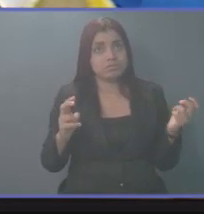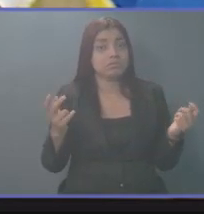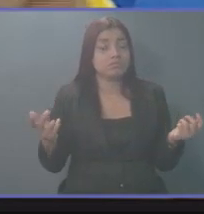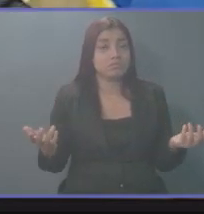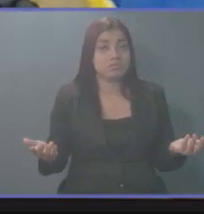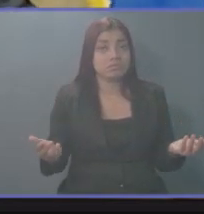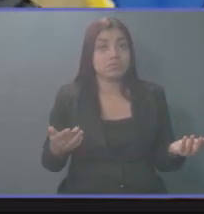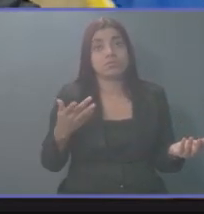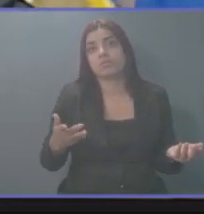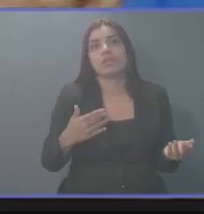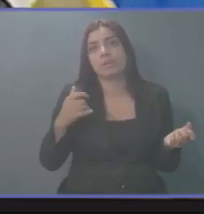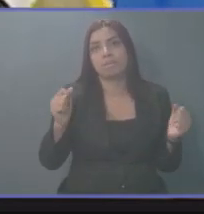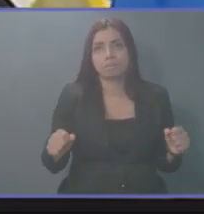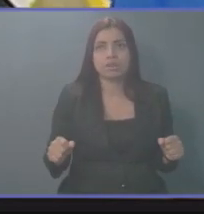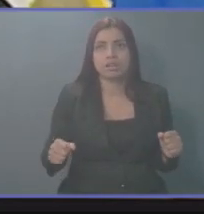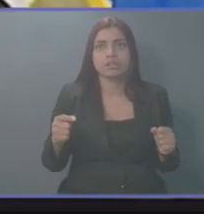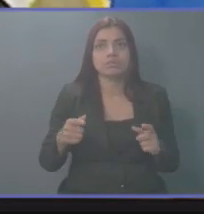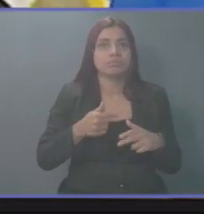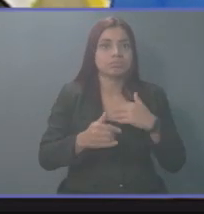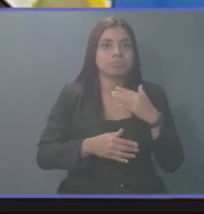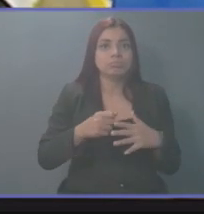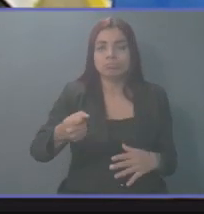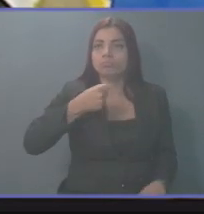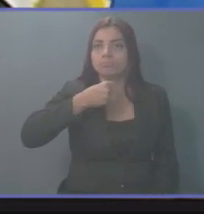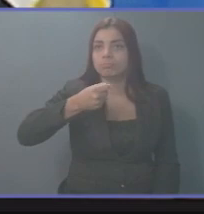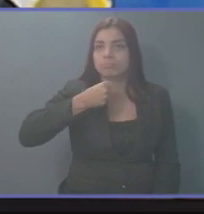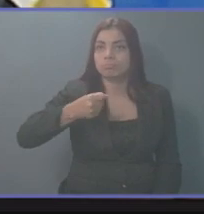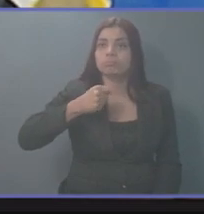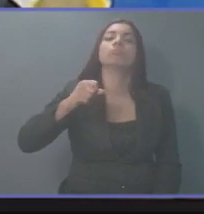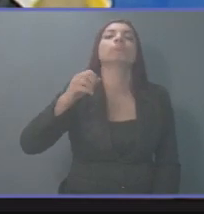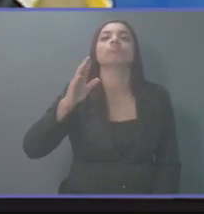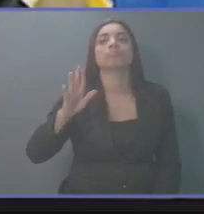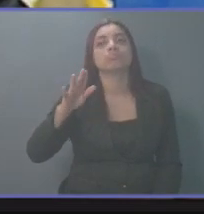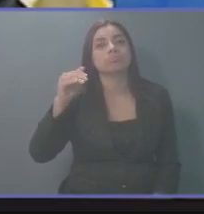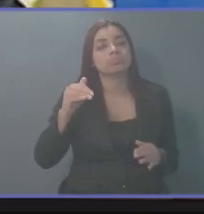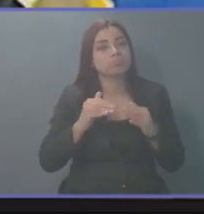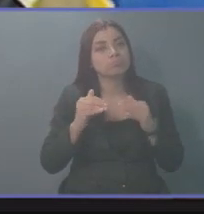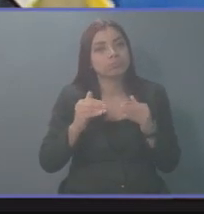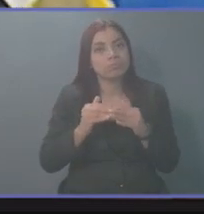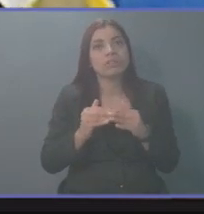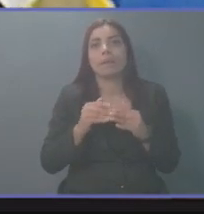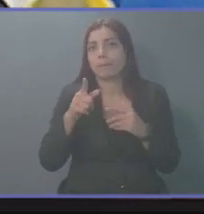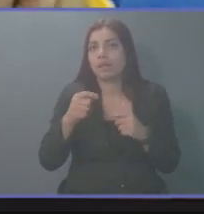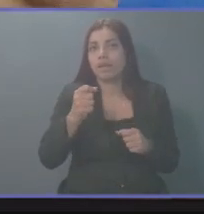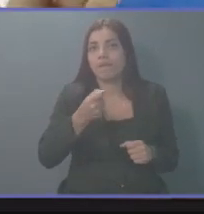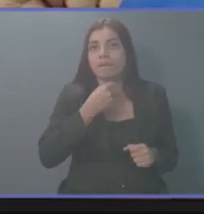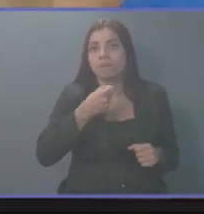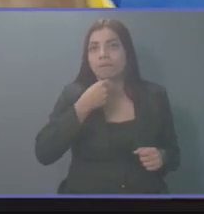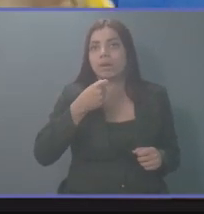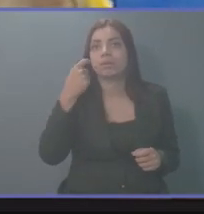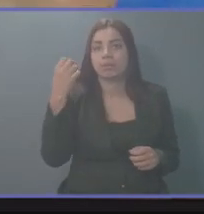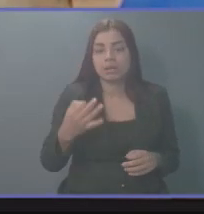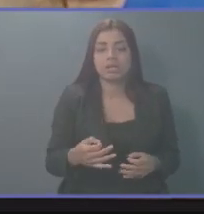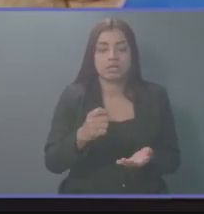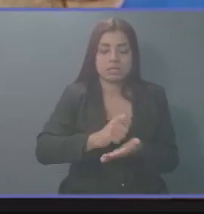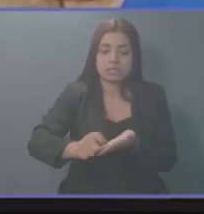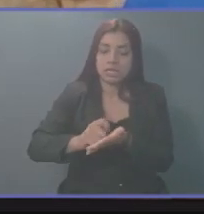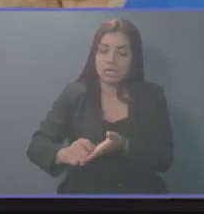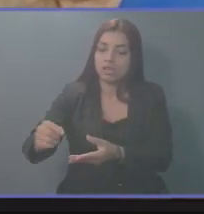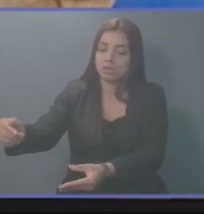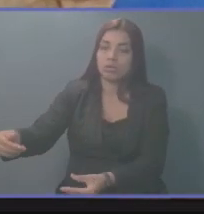que pues vendrán a rendir un informe, pero que también haya un informe por